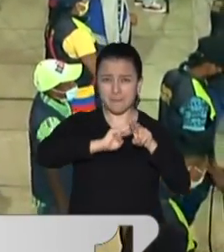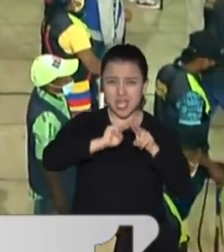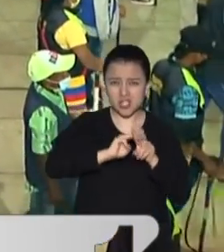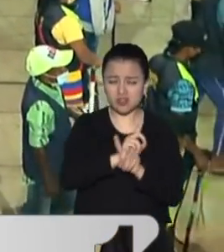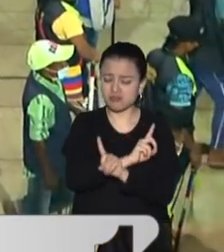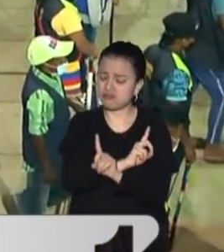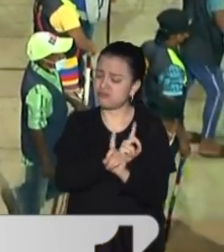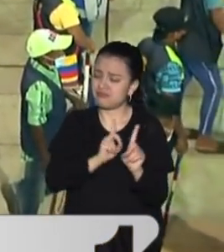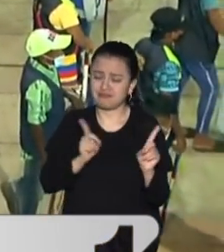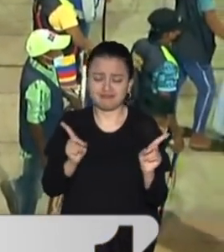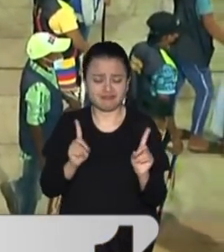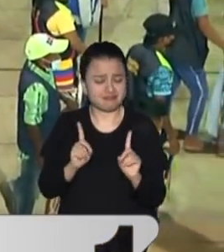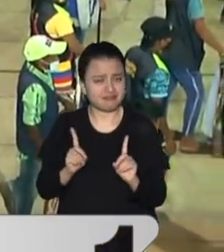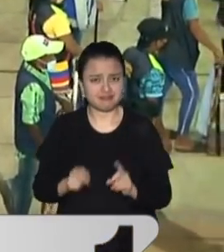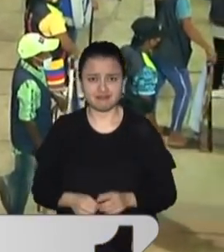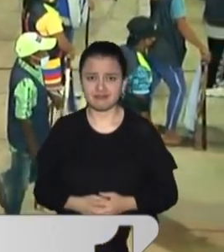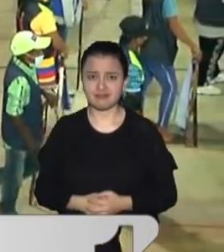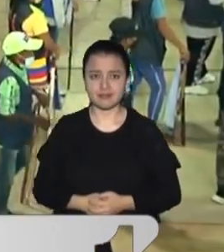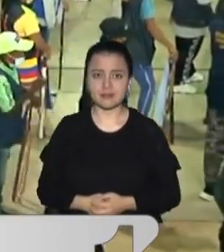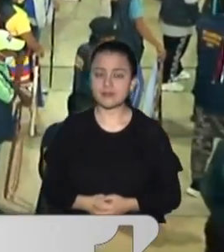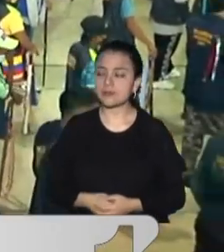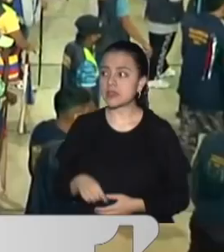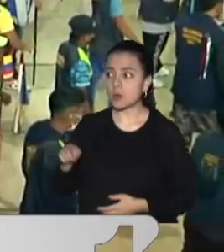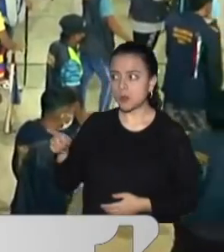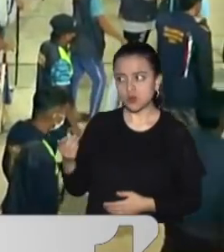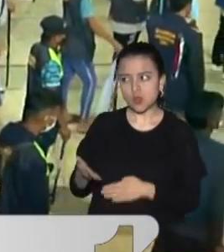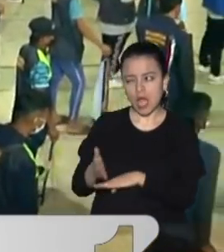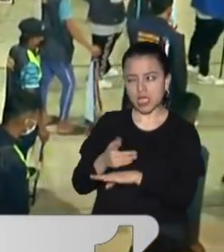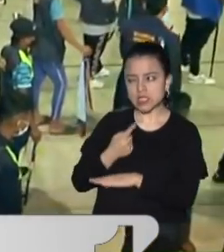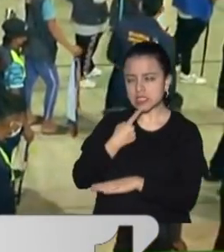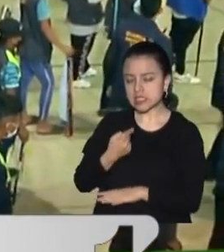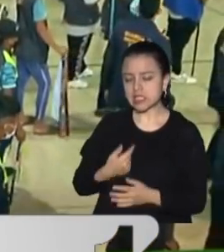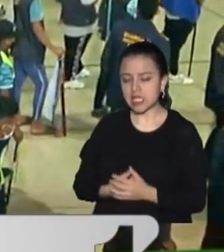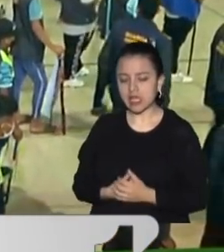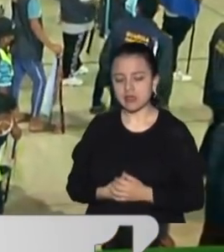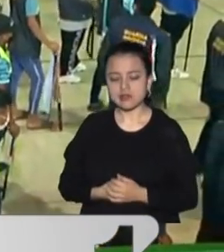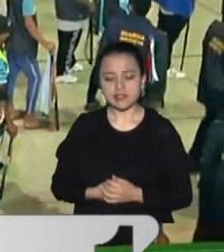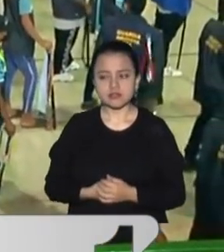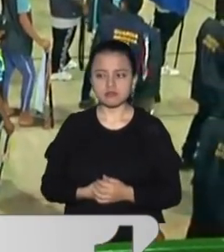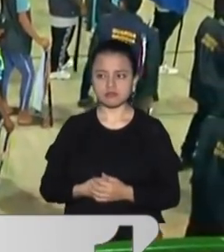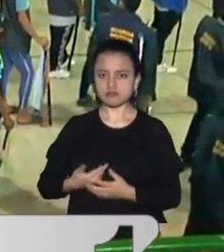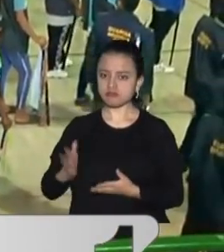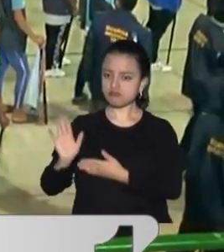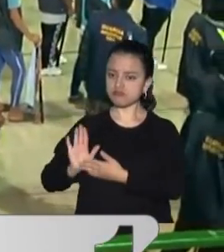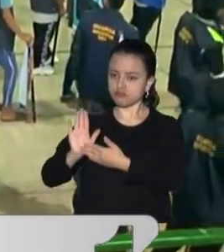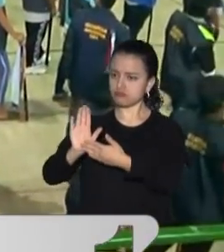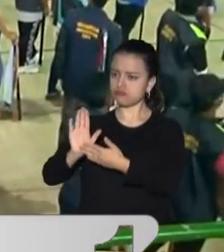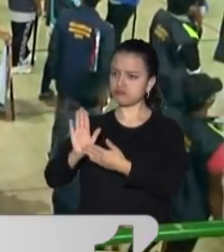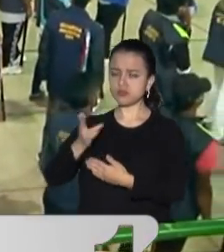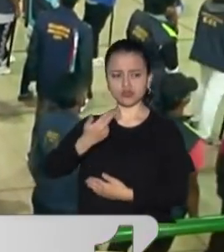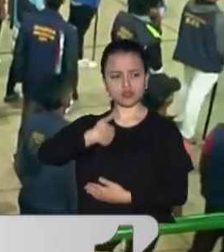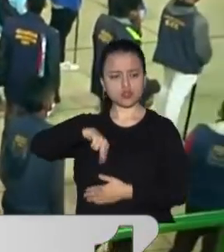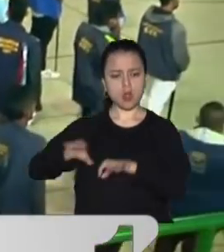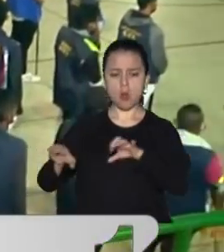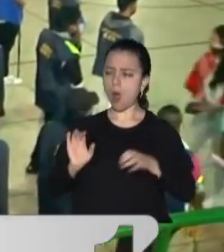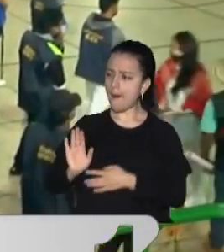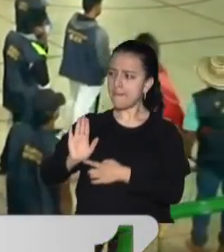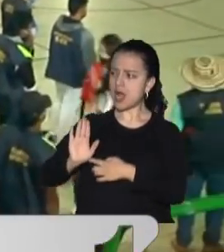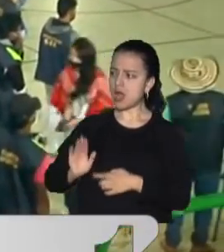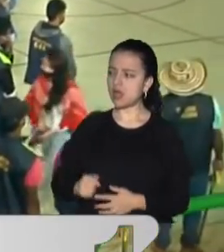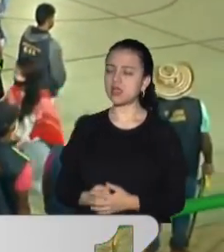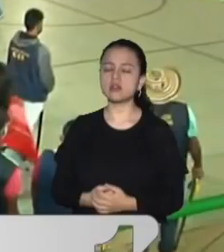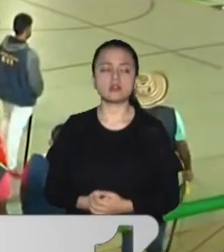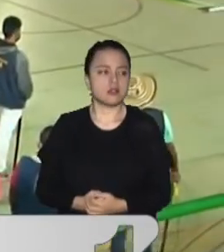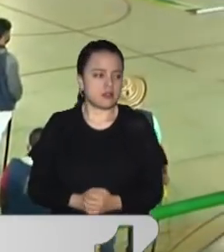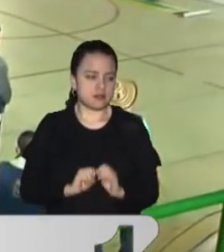buses. Usted ahorita en su intervención decía que querían venir a dar ejemplo. ¿Cuál es ese ejemplo que quieren dar? El ejemplo